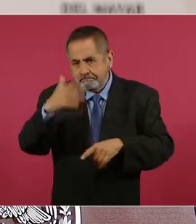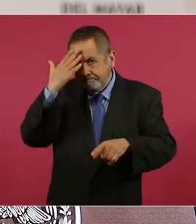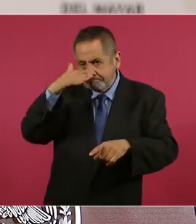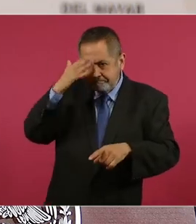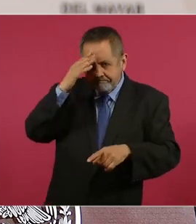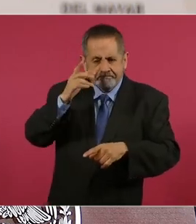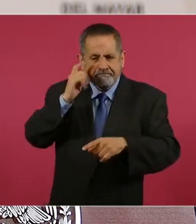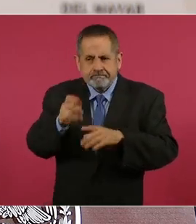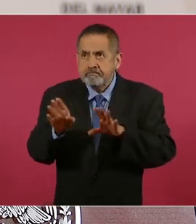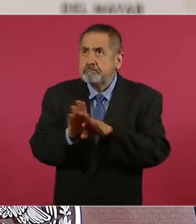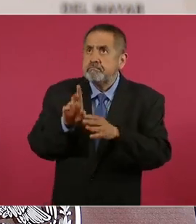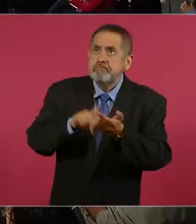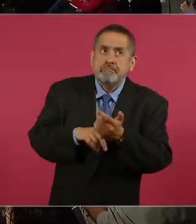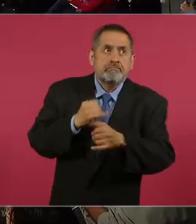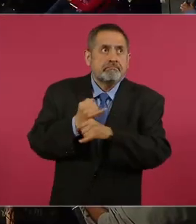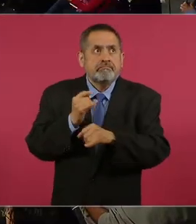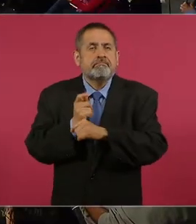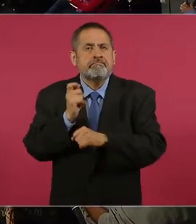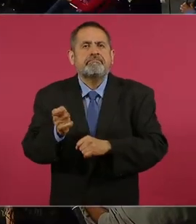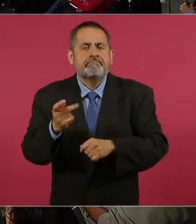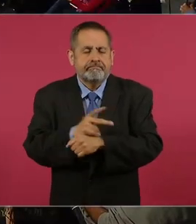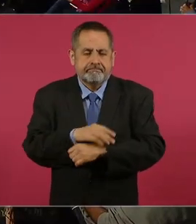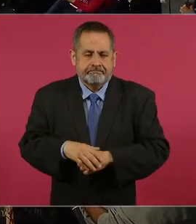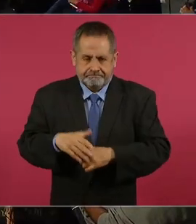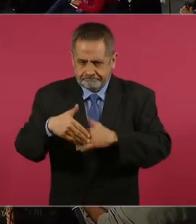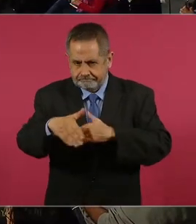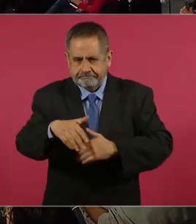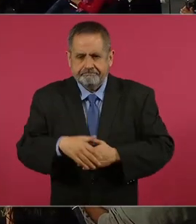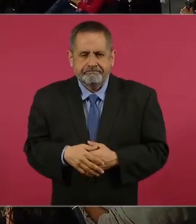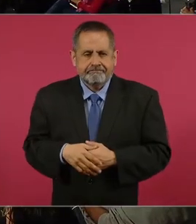de este gran despliegue. Es cuanto.